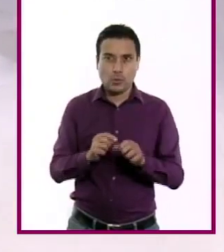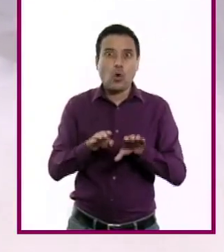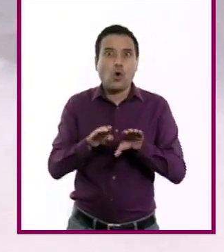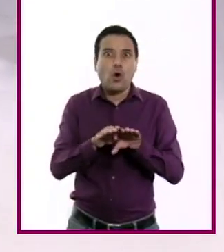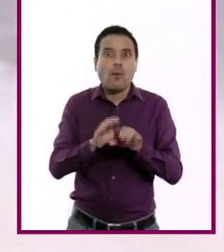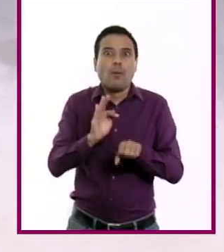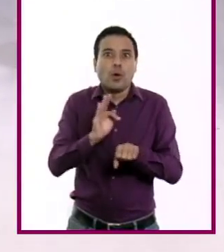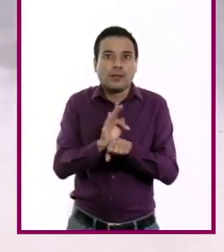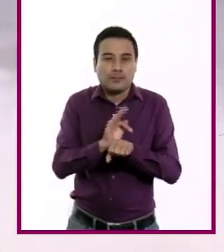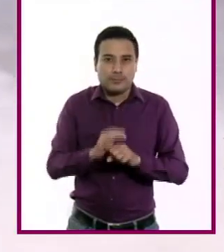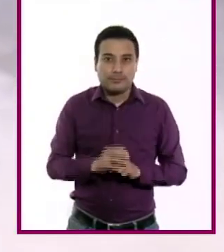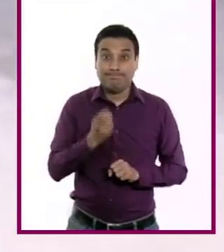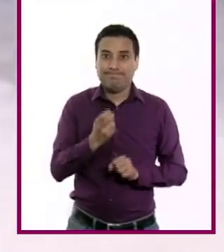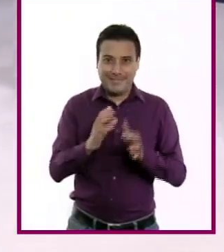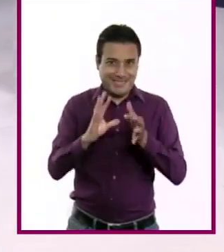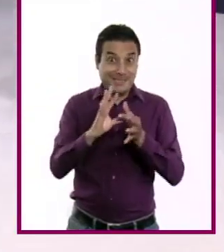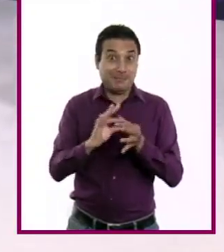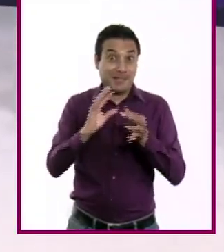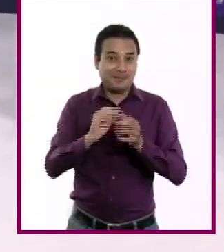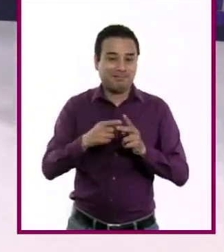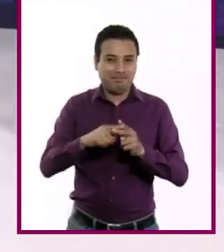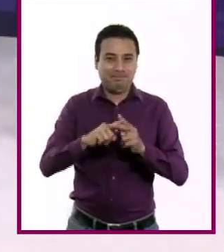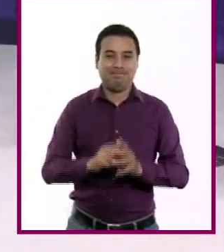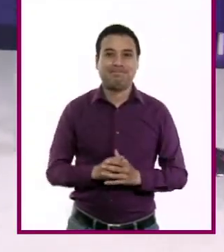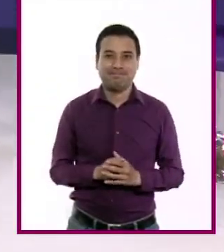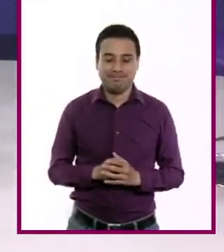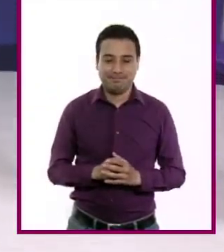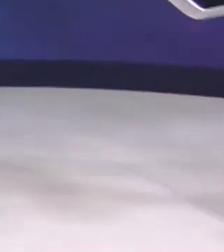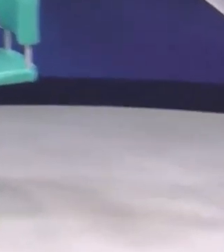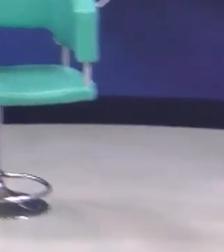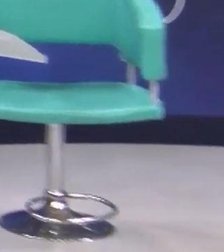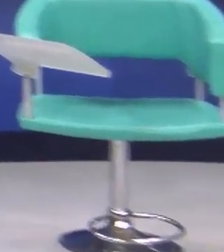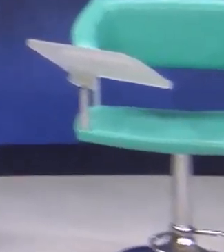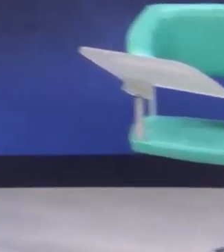protegernos ante ellas. Así que, ¡comenzamos!